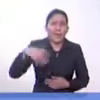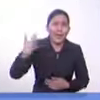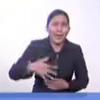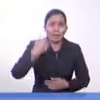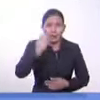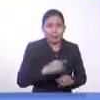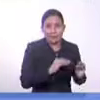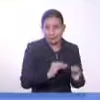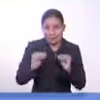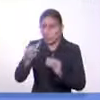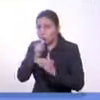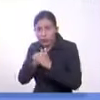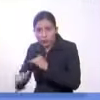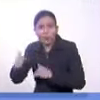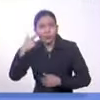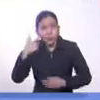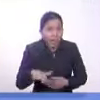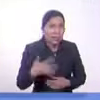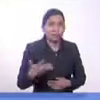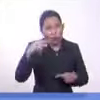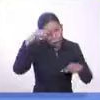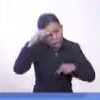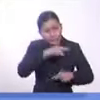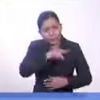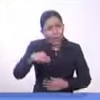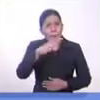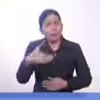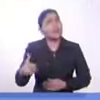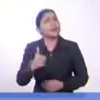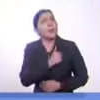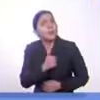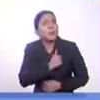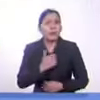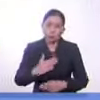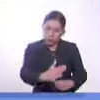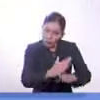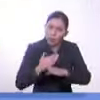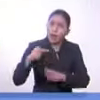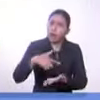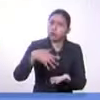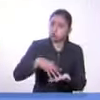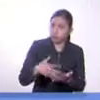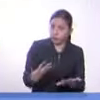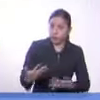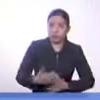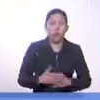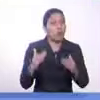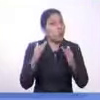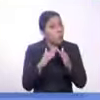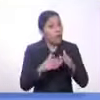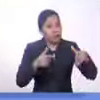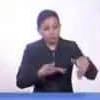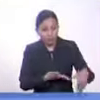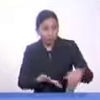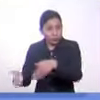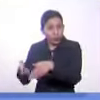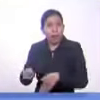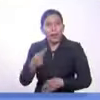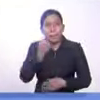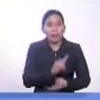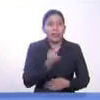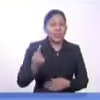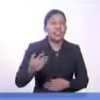que migran y les piden responsabilizarse de su protección. Pero también en el camino o trayecto existen personas